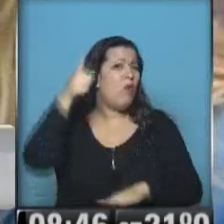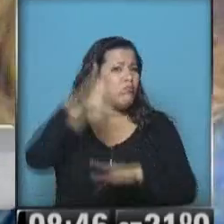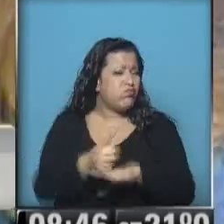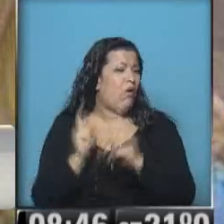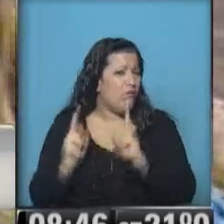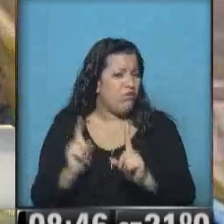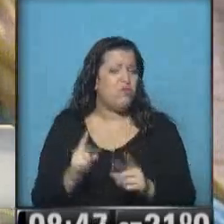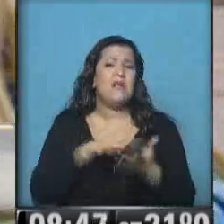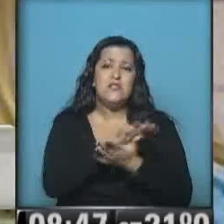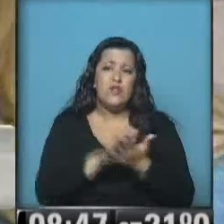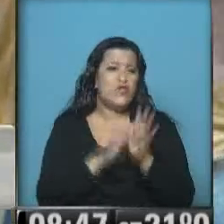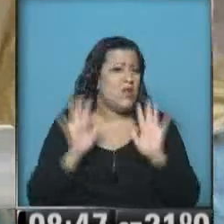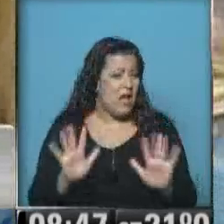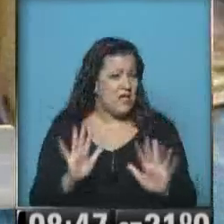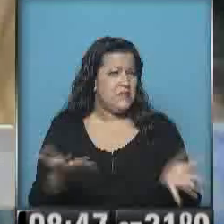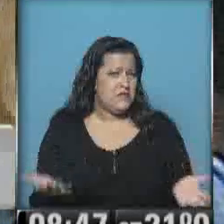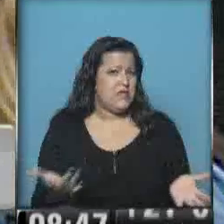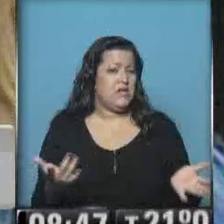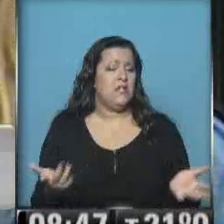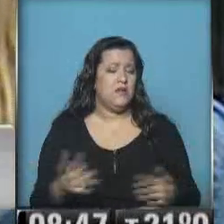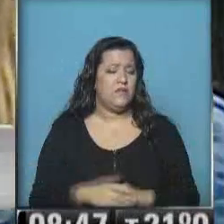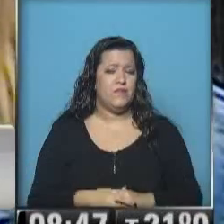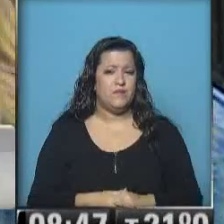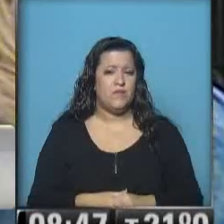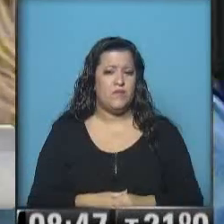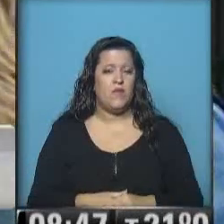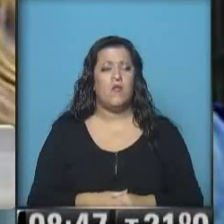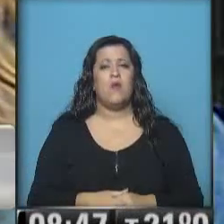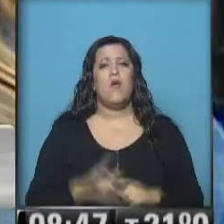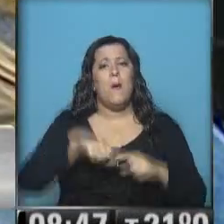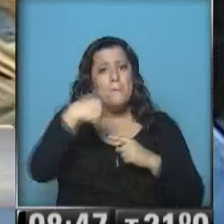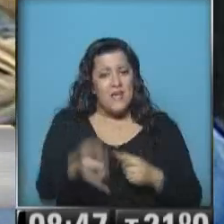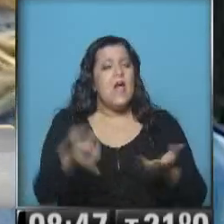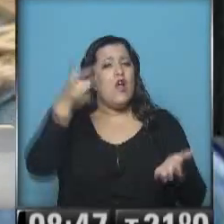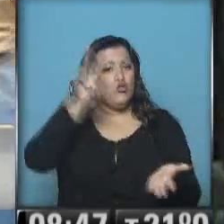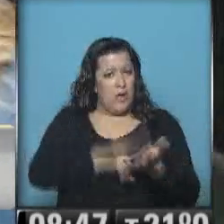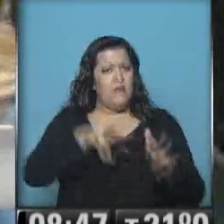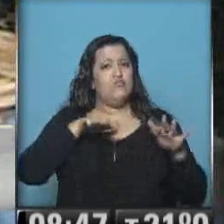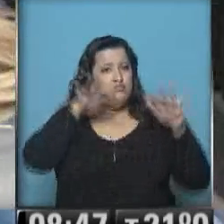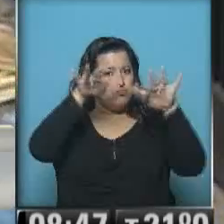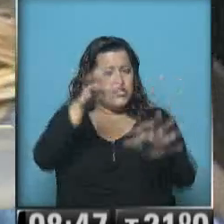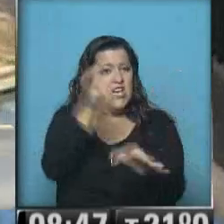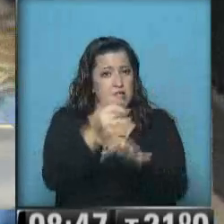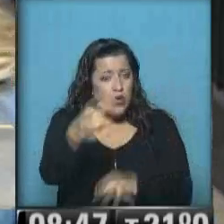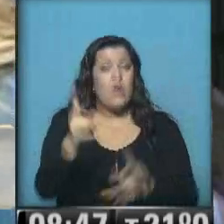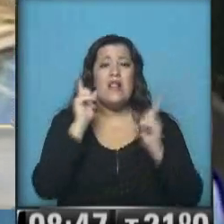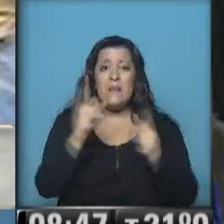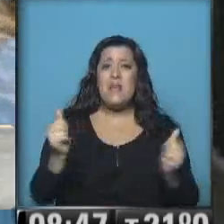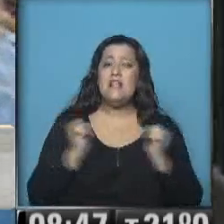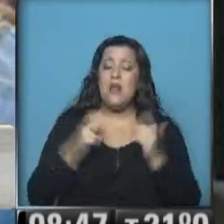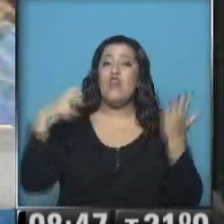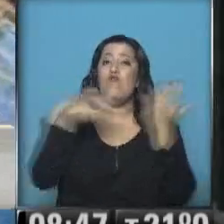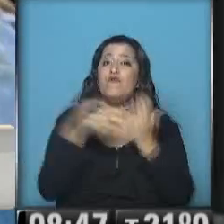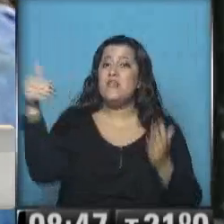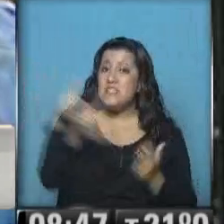en una situación así que afecta a sus hijos digo mañana una nueva movilización están esperando también que venga el fiscal hoy se